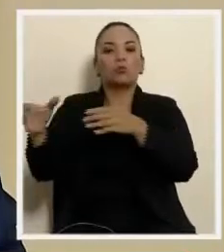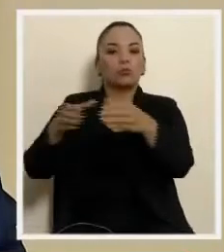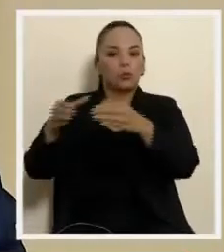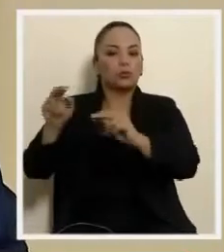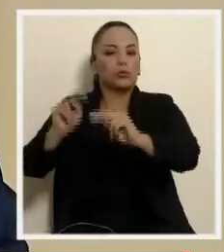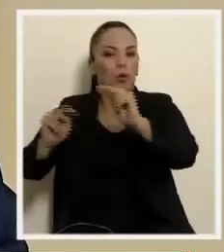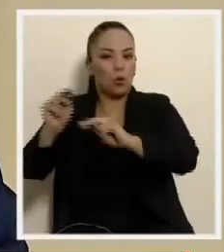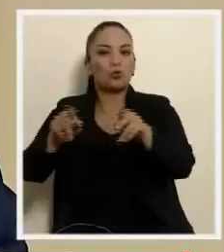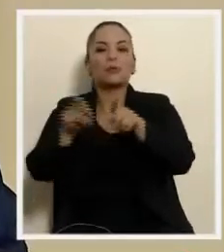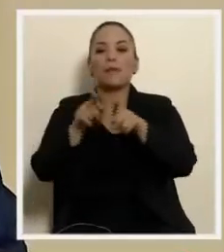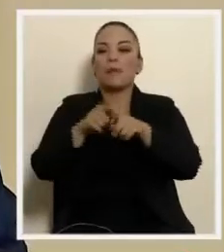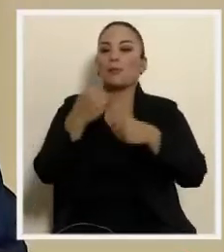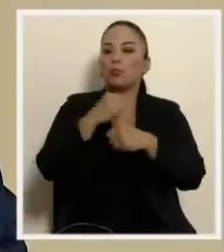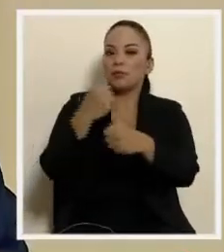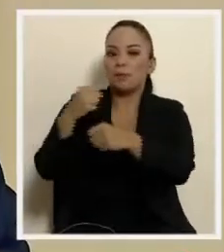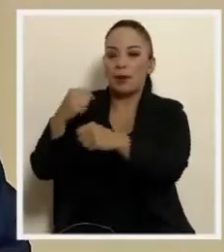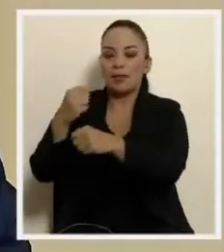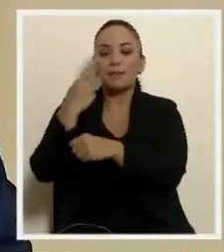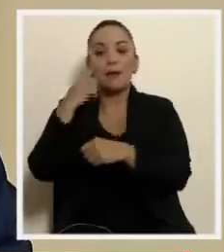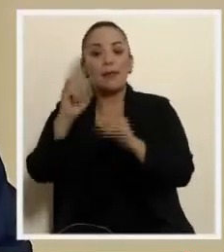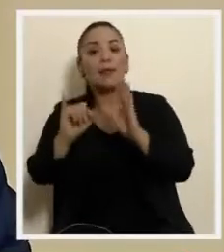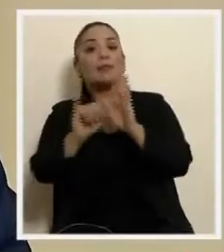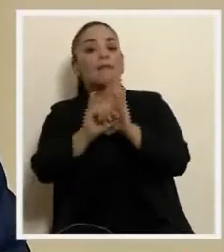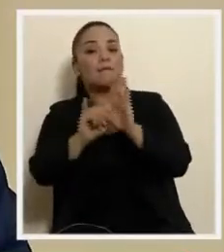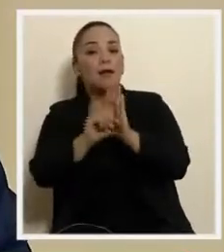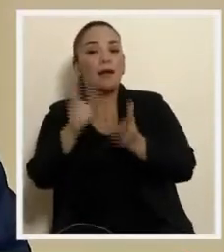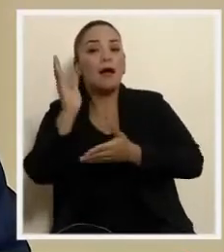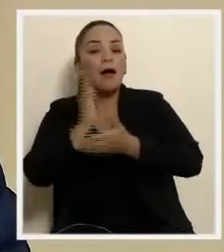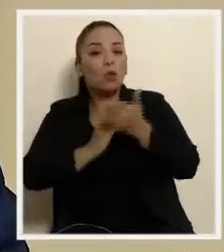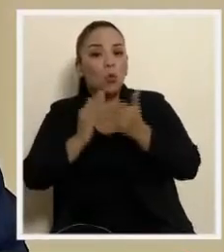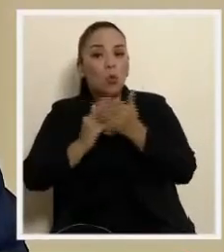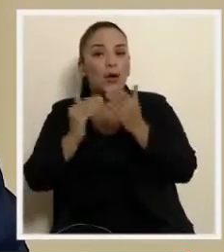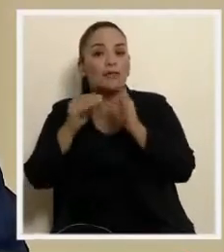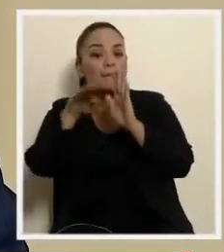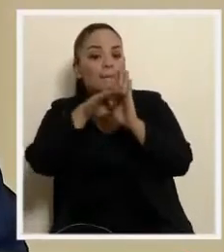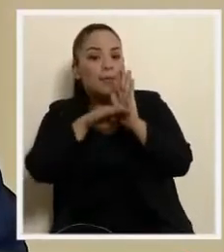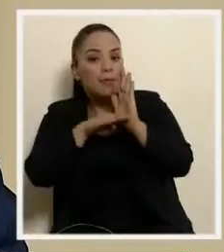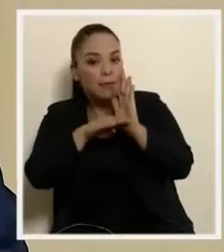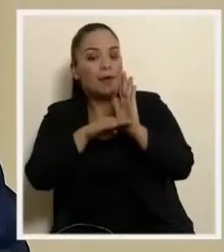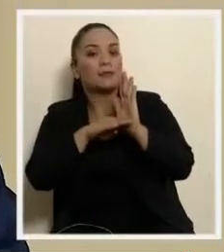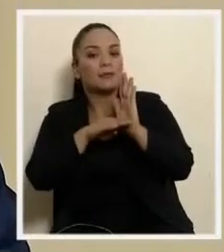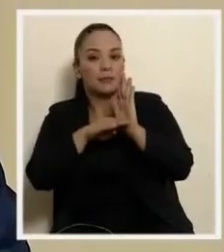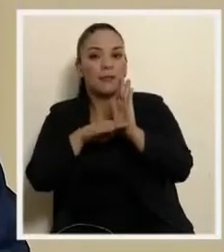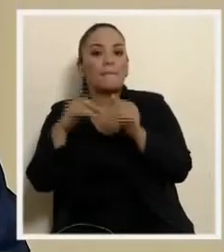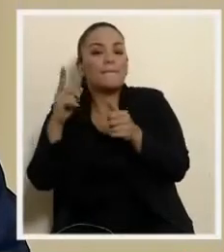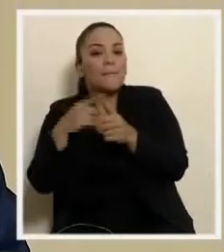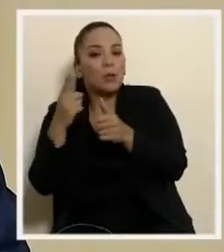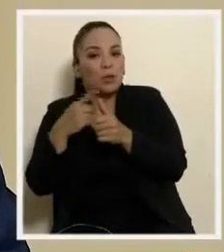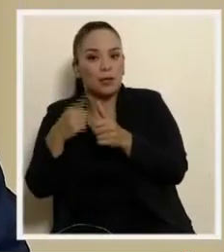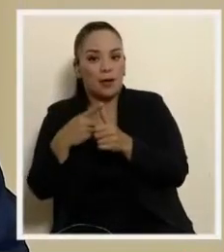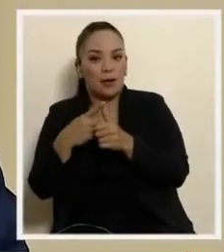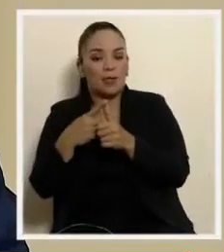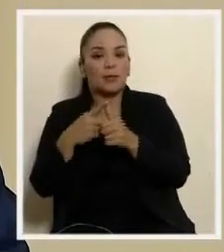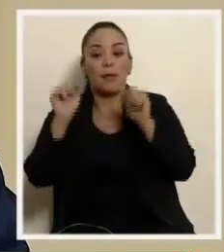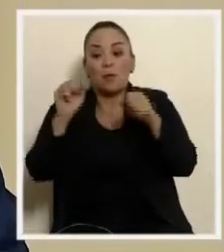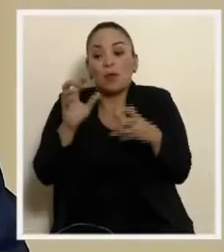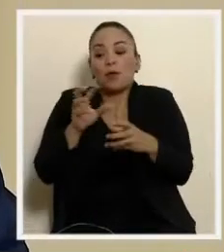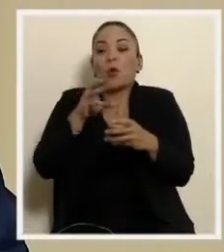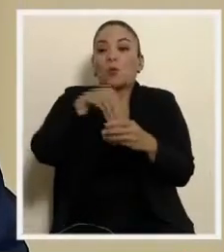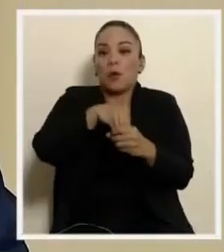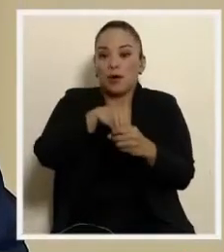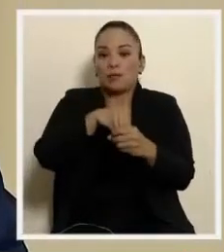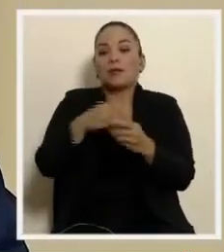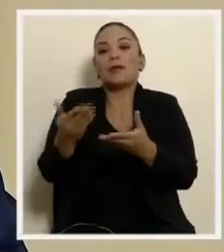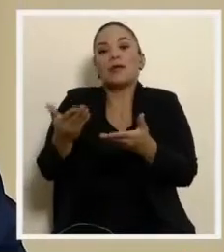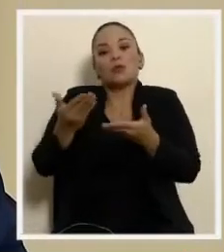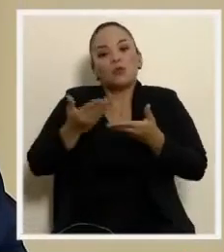gobiernos locales, para poder identificar algunas medidas prioritarias que puedan incorporarse y que nos den ese